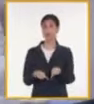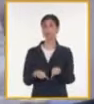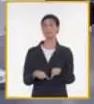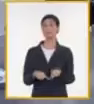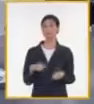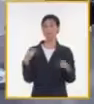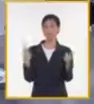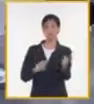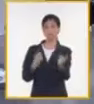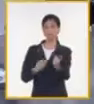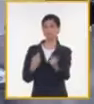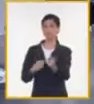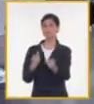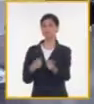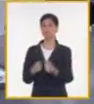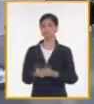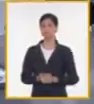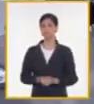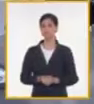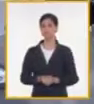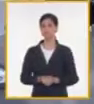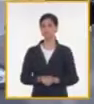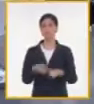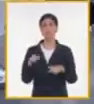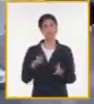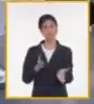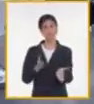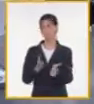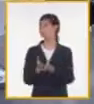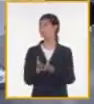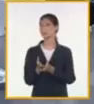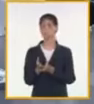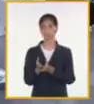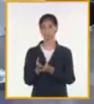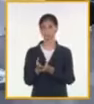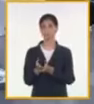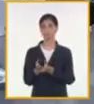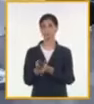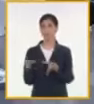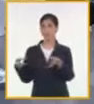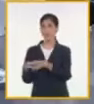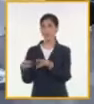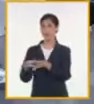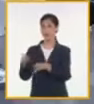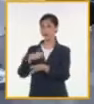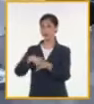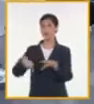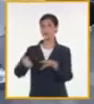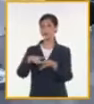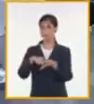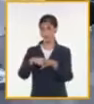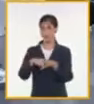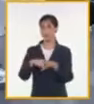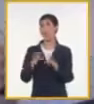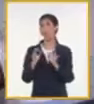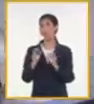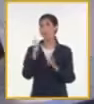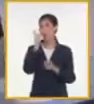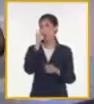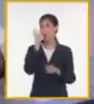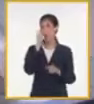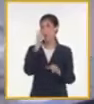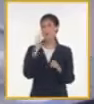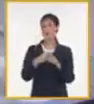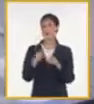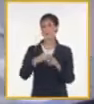a est era de movimiento de movimiento nacionalista cubano junto Guillermo nuevo San Paul y toda la